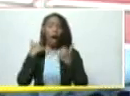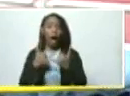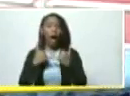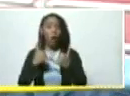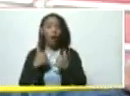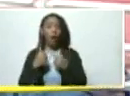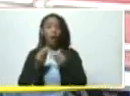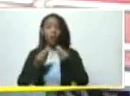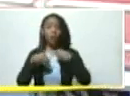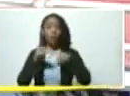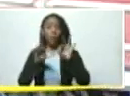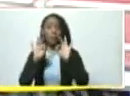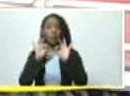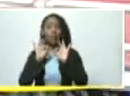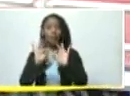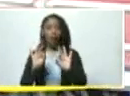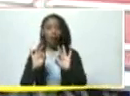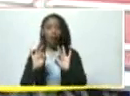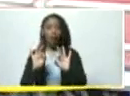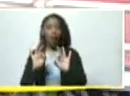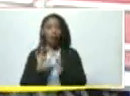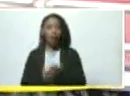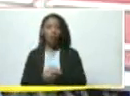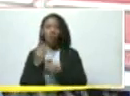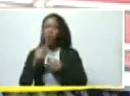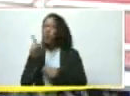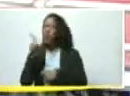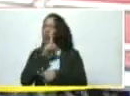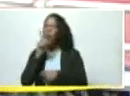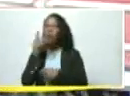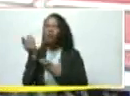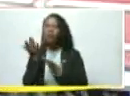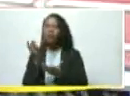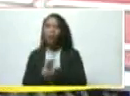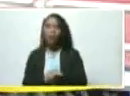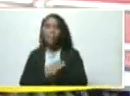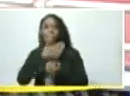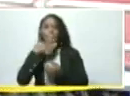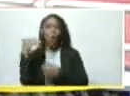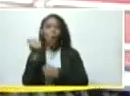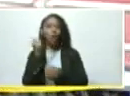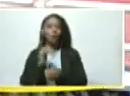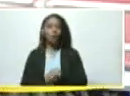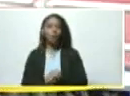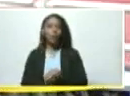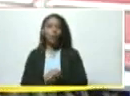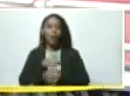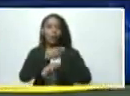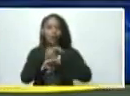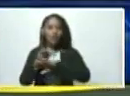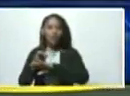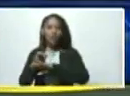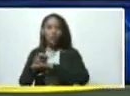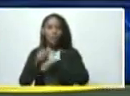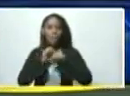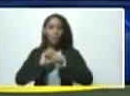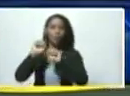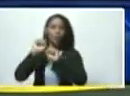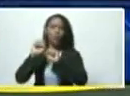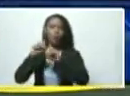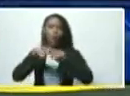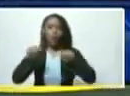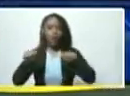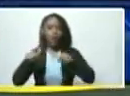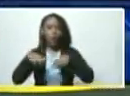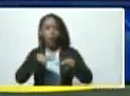quirúrgicos, especializados. ¿Cómo es que lo llamas tú? Mejorado. Fertilizante mejorado por tierra, por región,